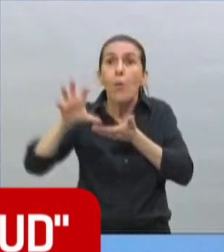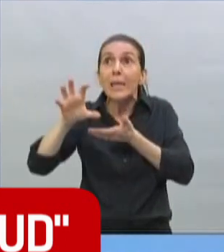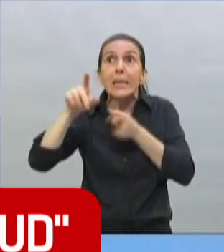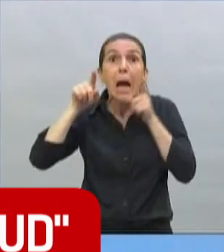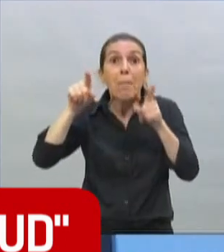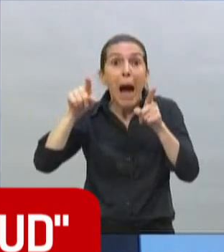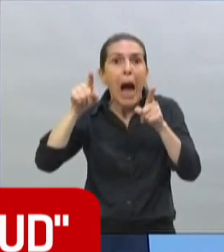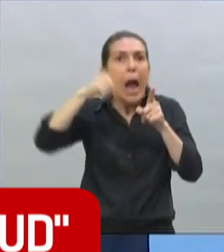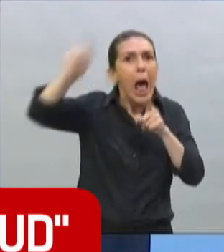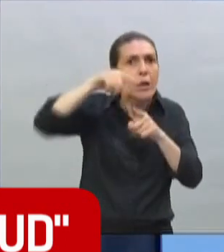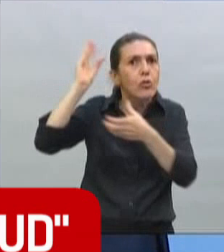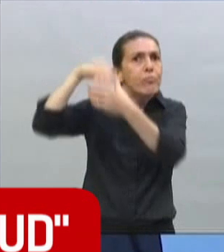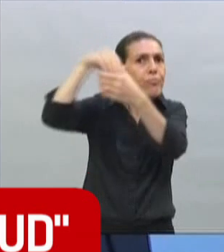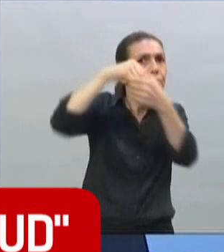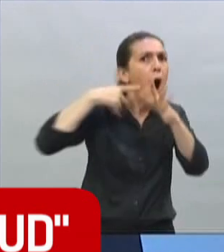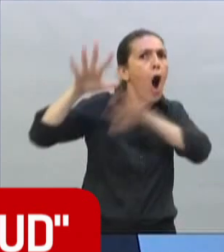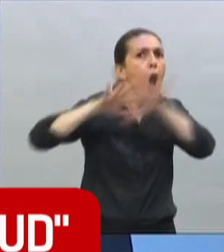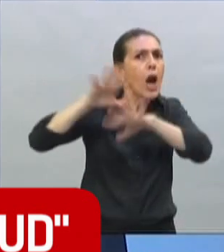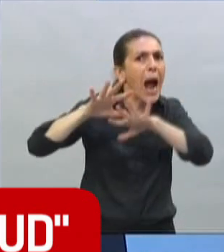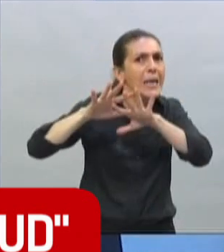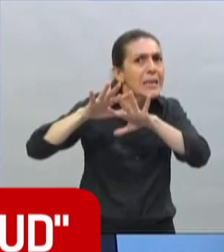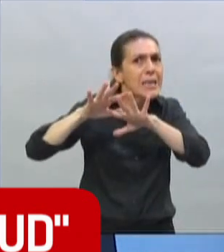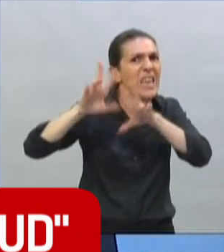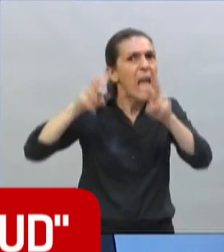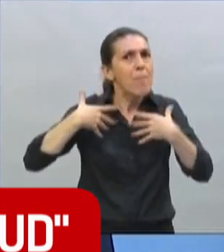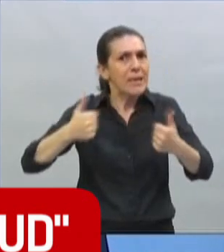también puedan organizarse a la par de la nación.